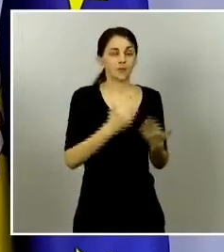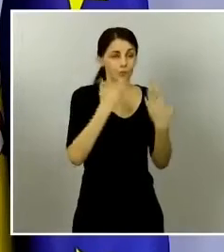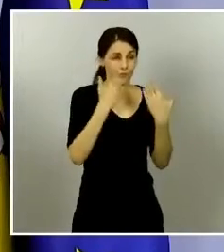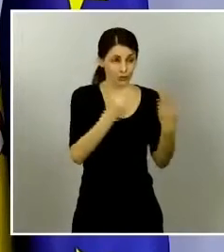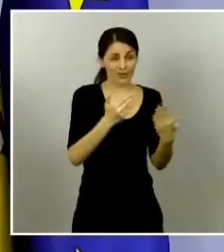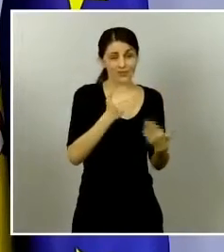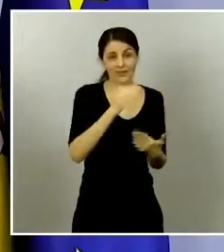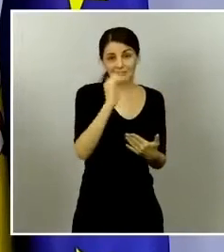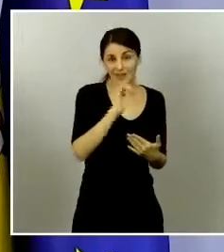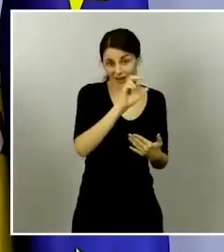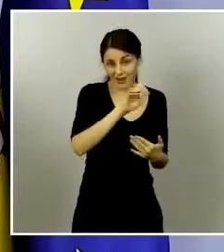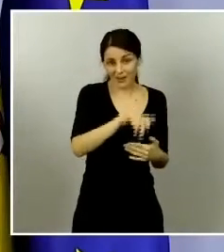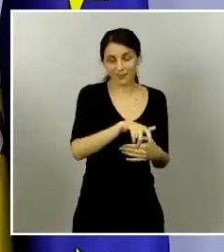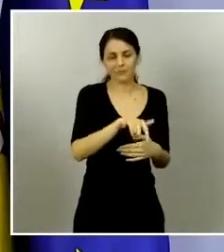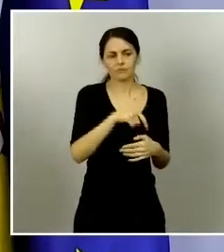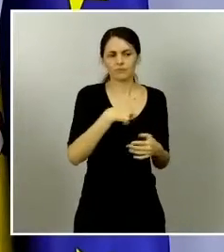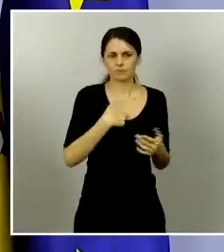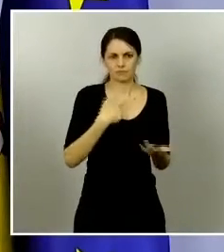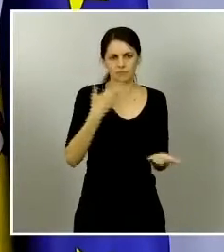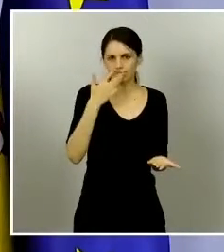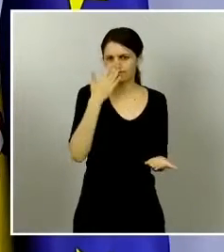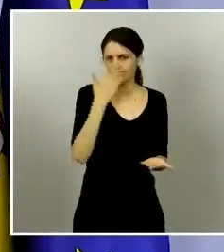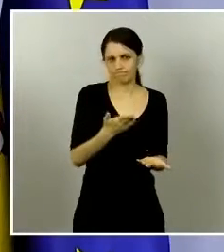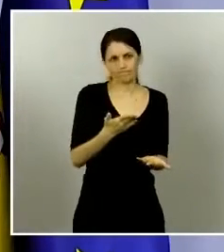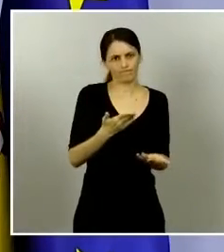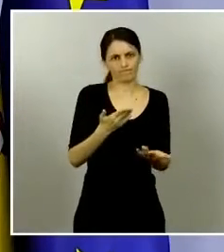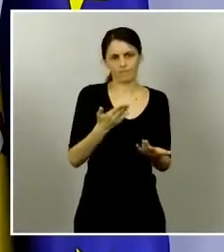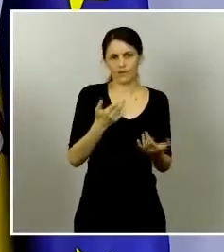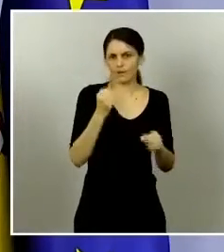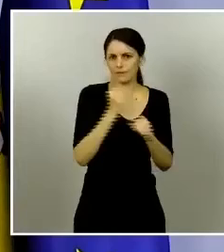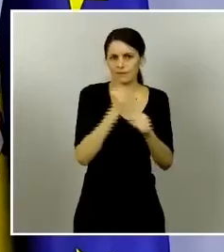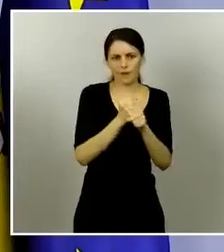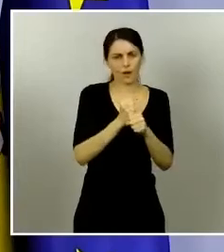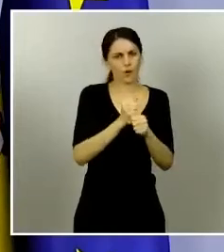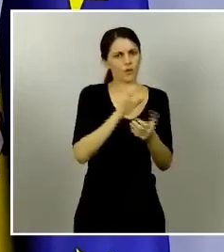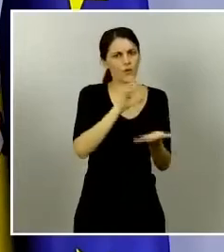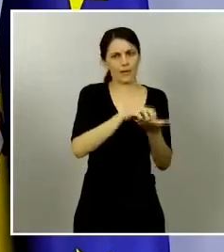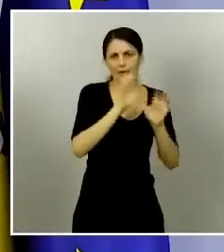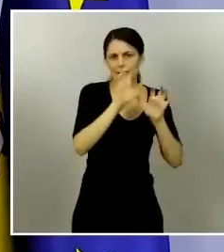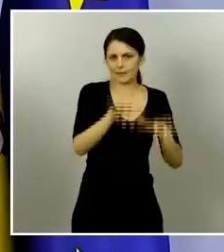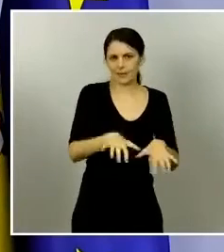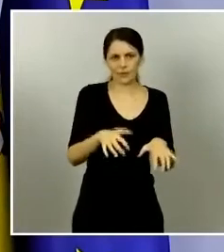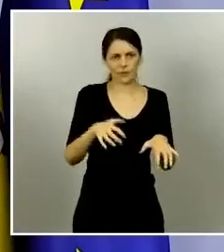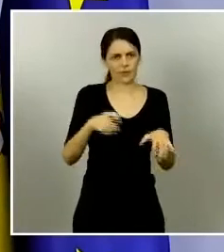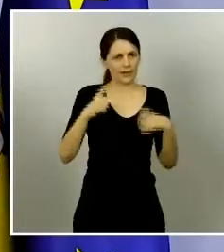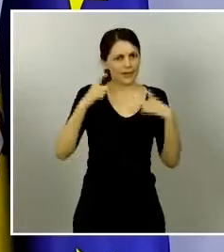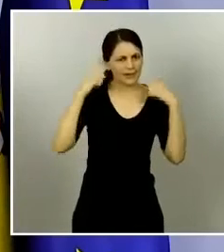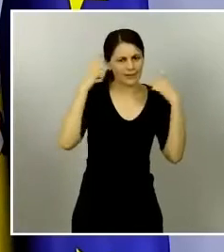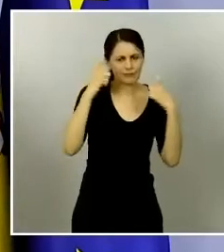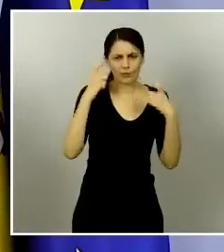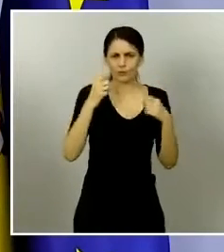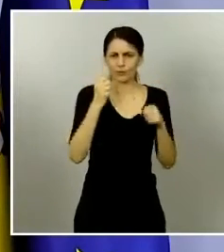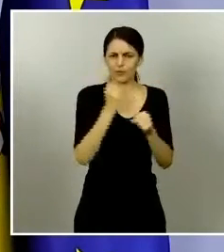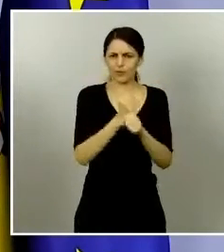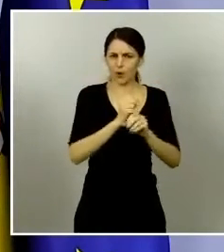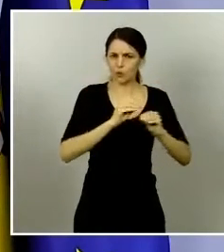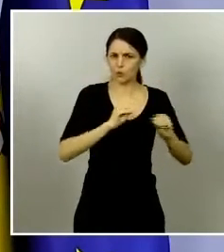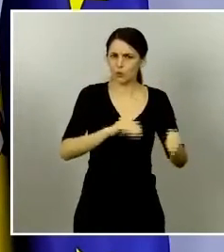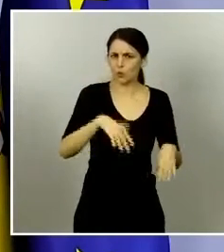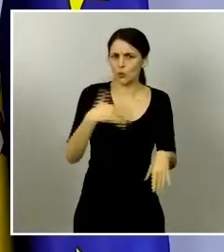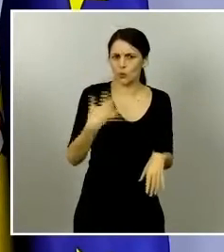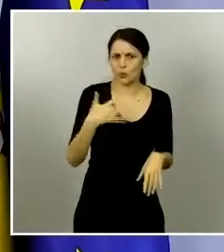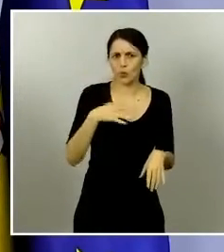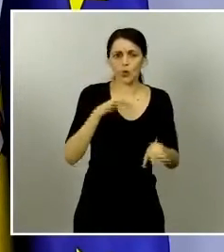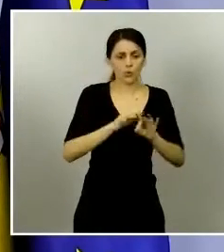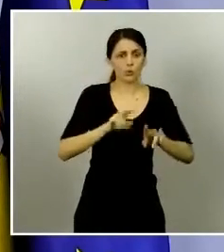Javier. Valoro muchísimo el esfuerzo y el trabajo que se ha hecho en Castilla y León desde ya muy al